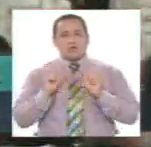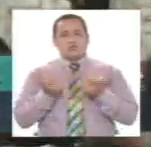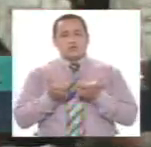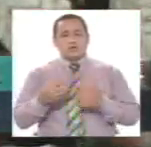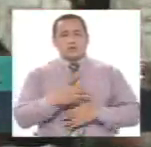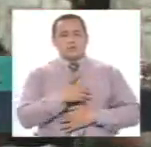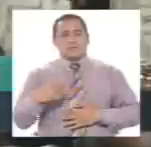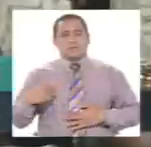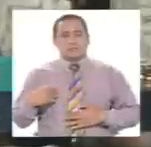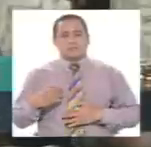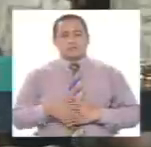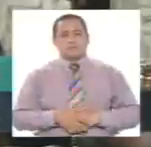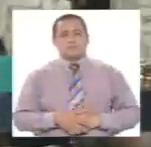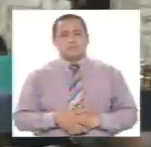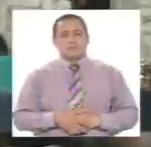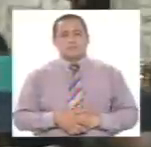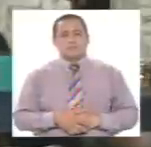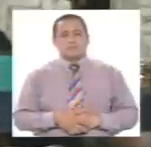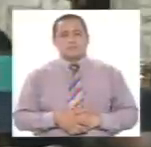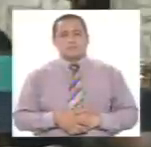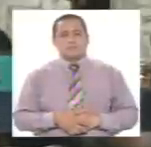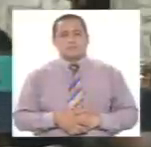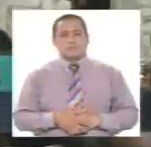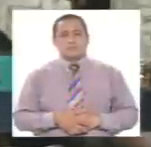de Ministros.